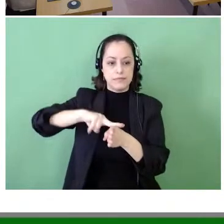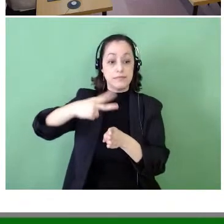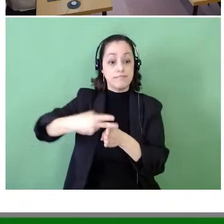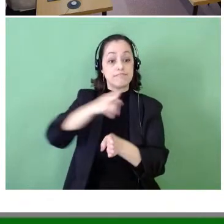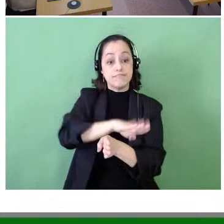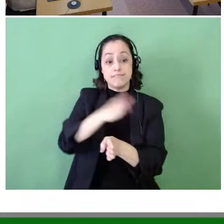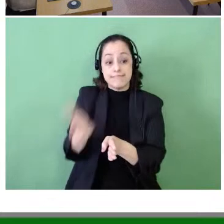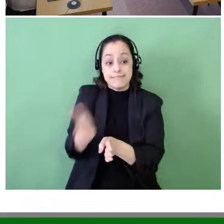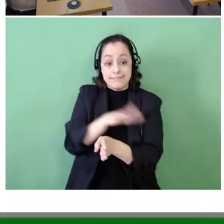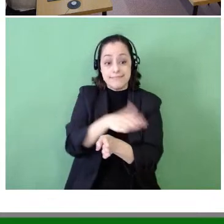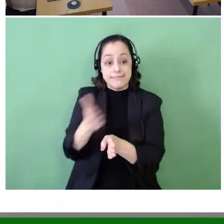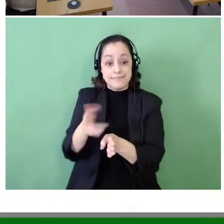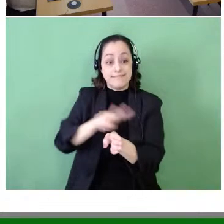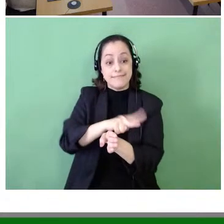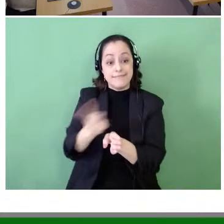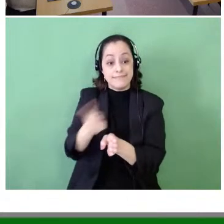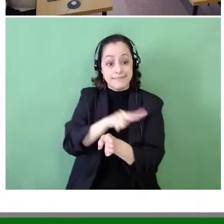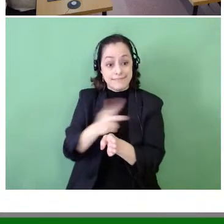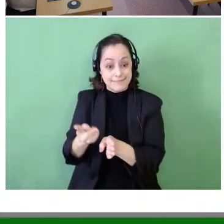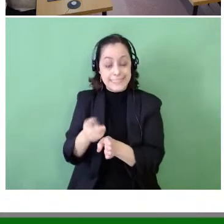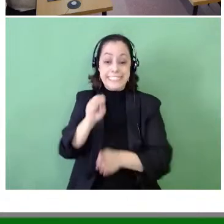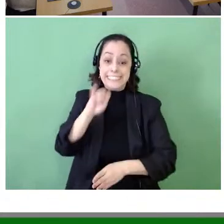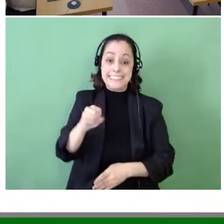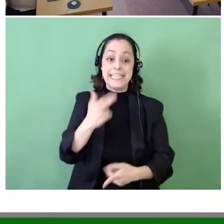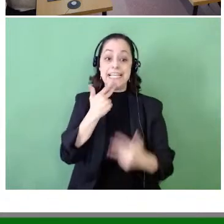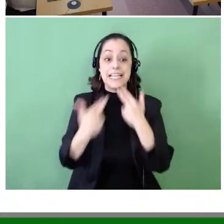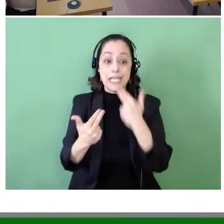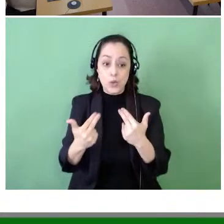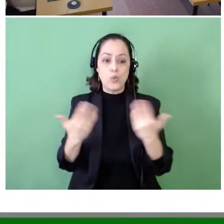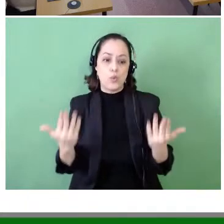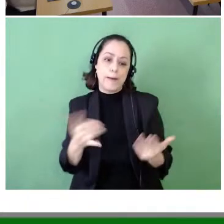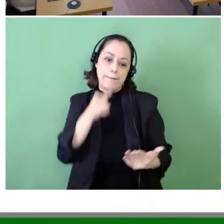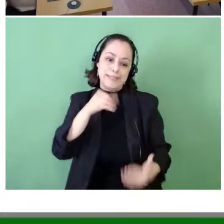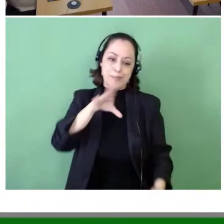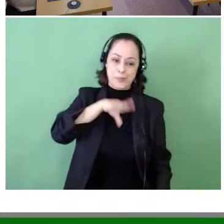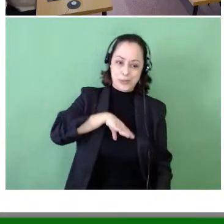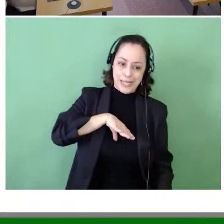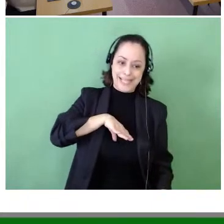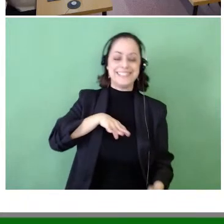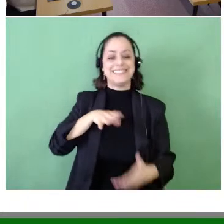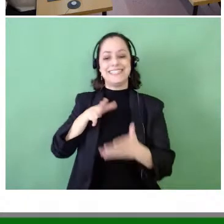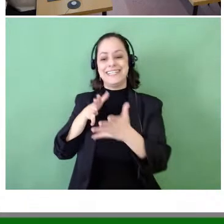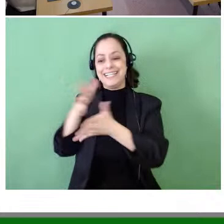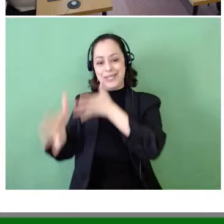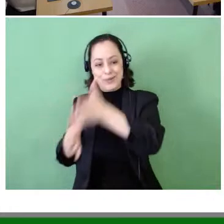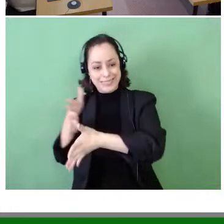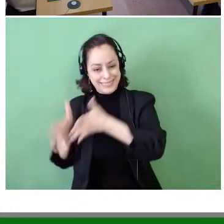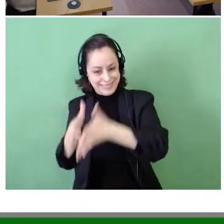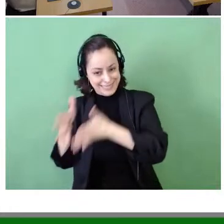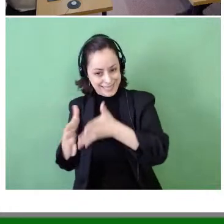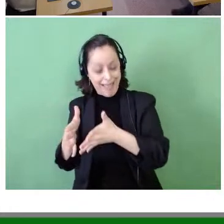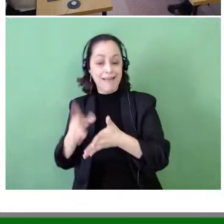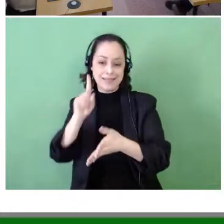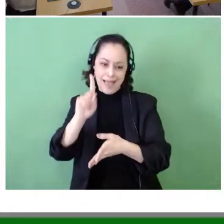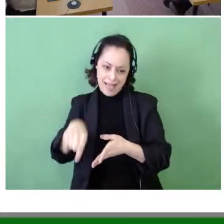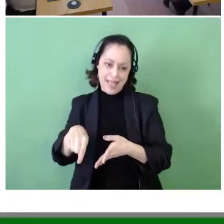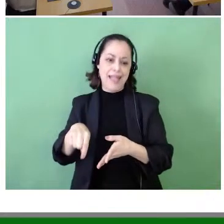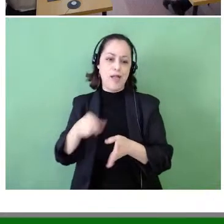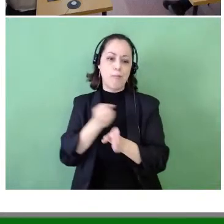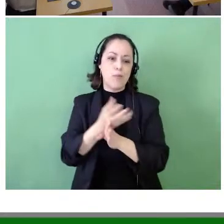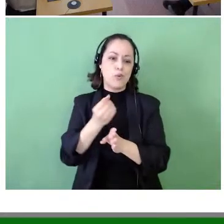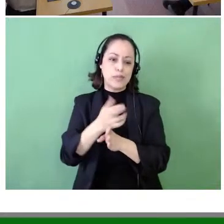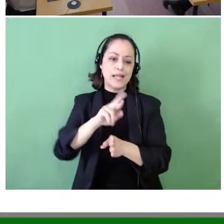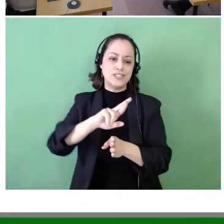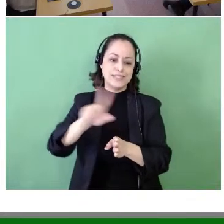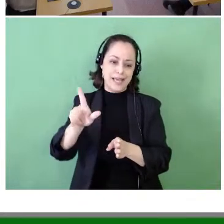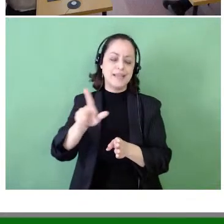de lenguas con dos modalidades distintas, como lengua portuguesa y lengua de signos, que son modalidades distintas, y el otro que son, por ejemplo,